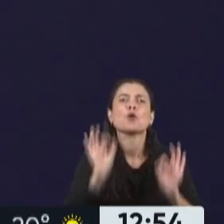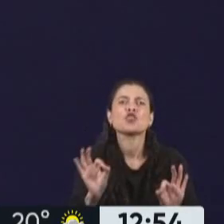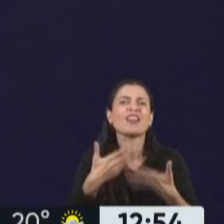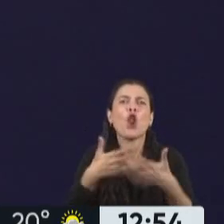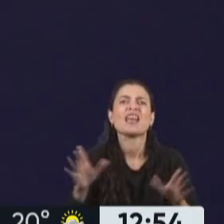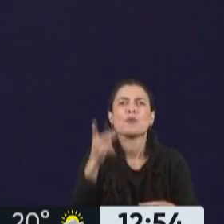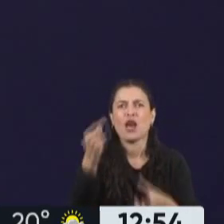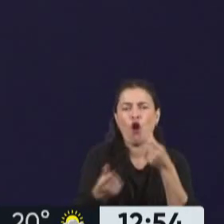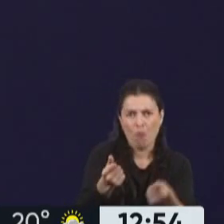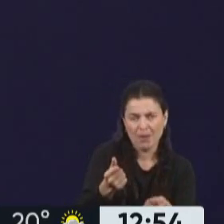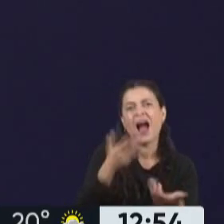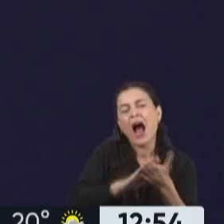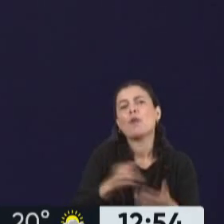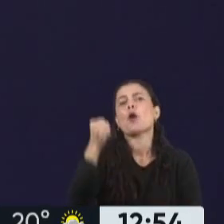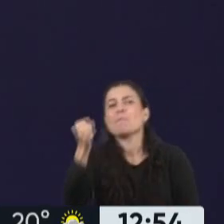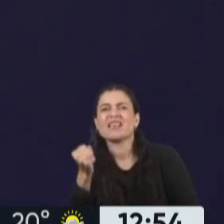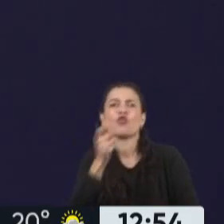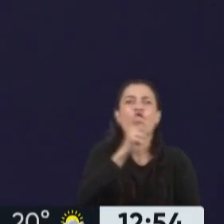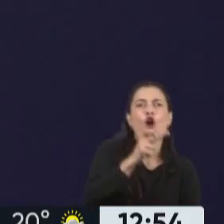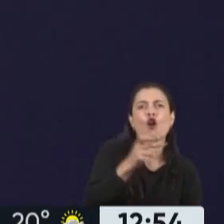obviamente en términos de cambio, ¿no?